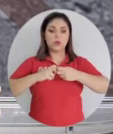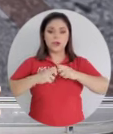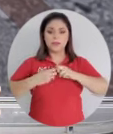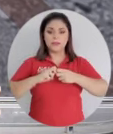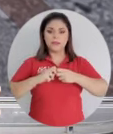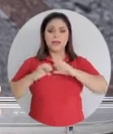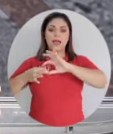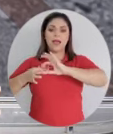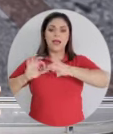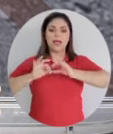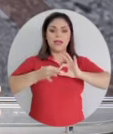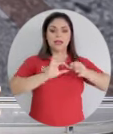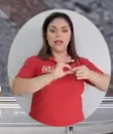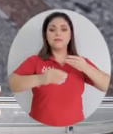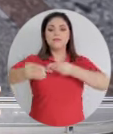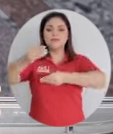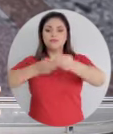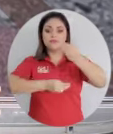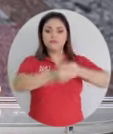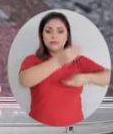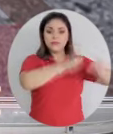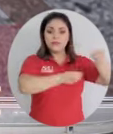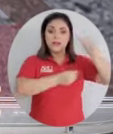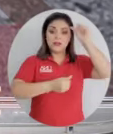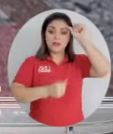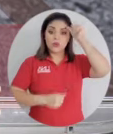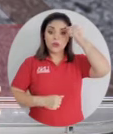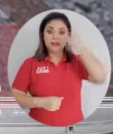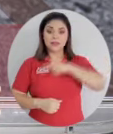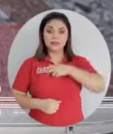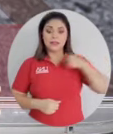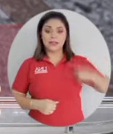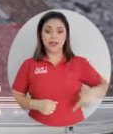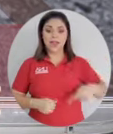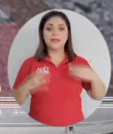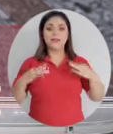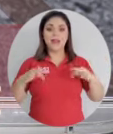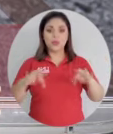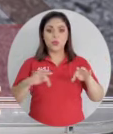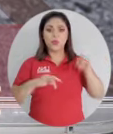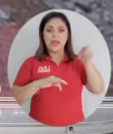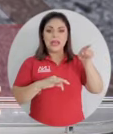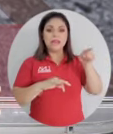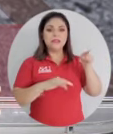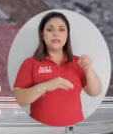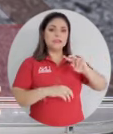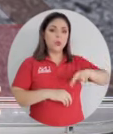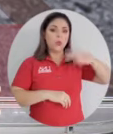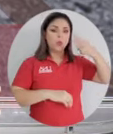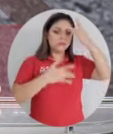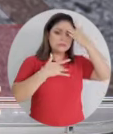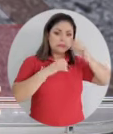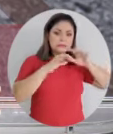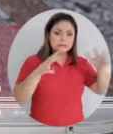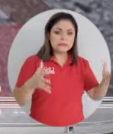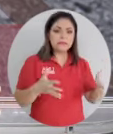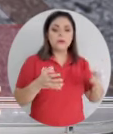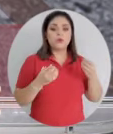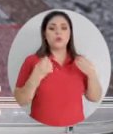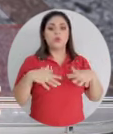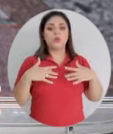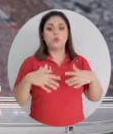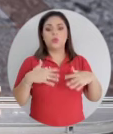distribución. Recordemos que China trató de tener un segundo brote importante y eso vino a cortar las cadenas de distribución,